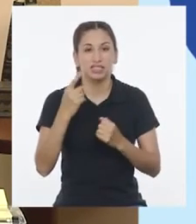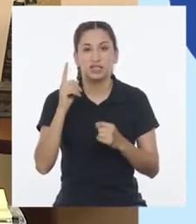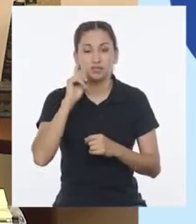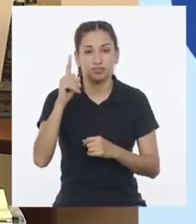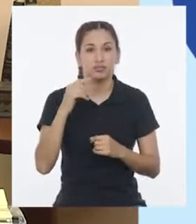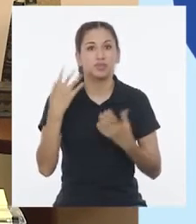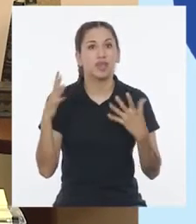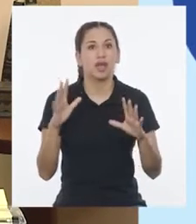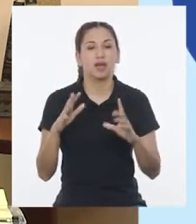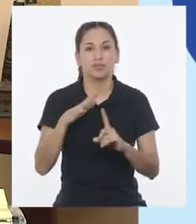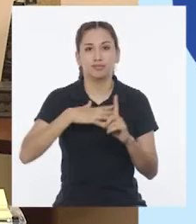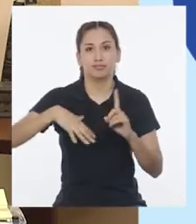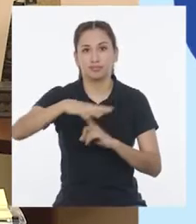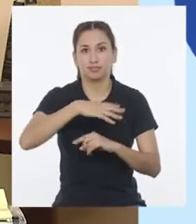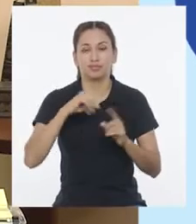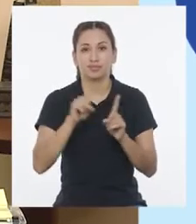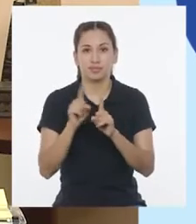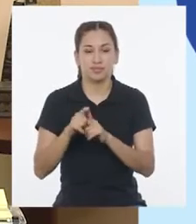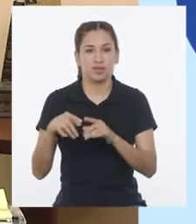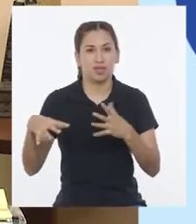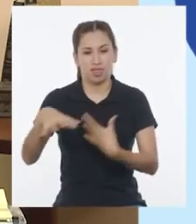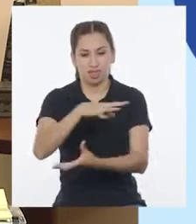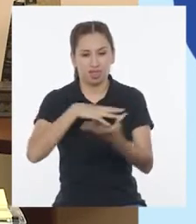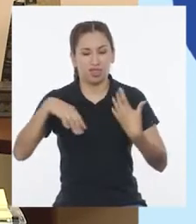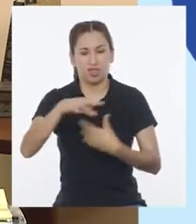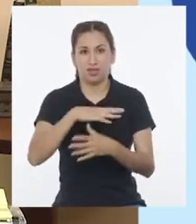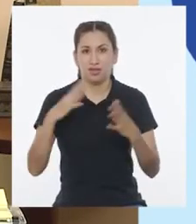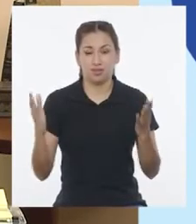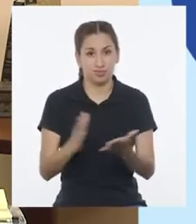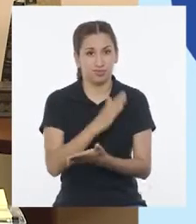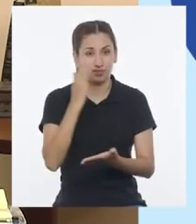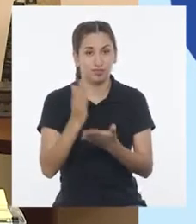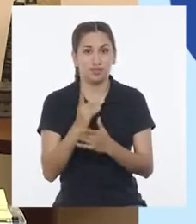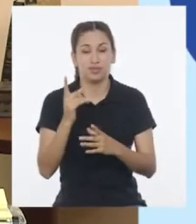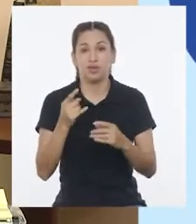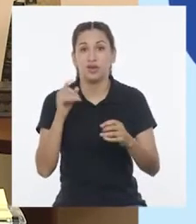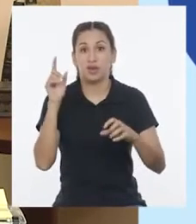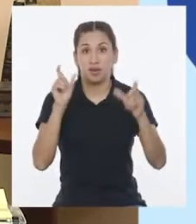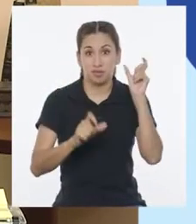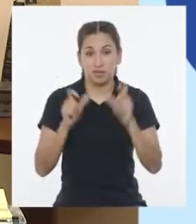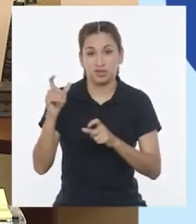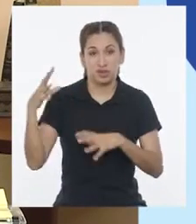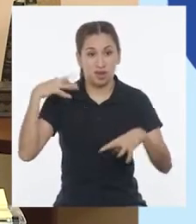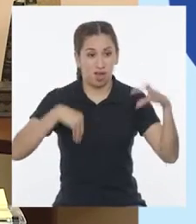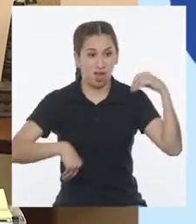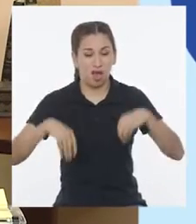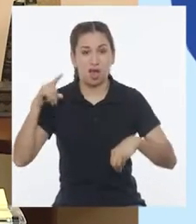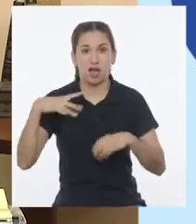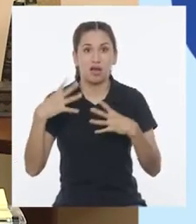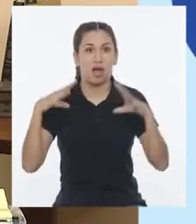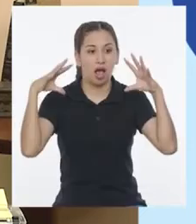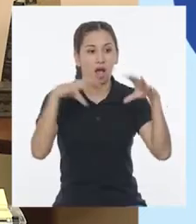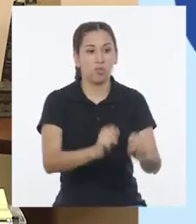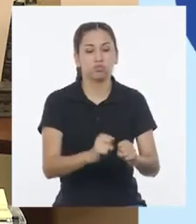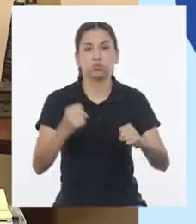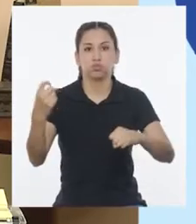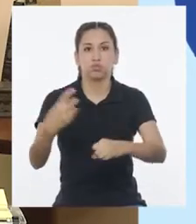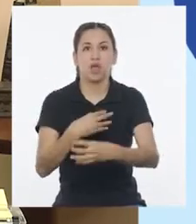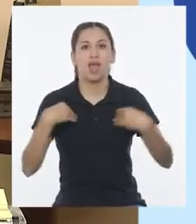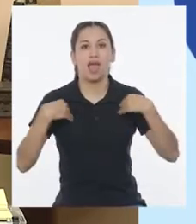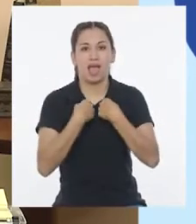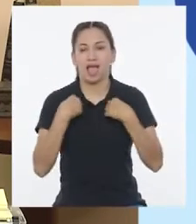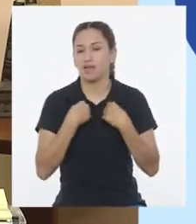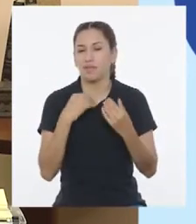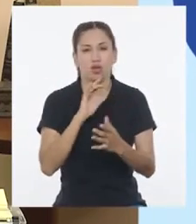cuando ocurrió el fenómeno del Niño y en medio del desorden y el caos, los delincuentes se apropiaron de ganado